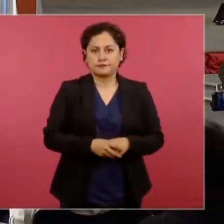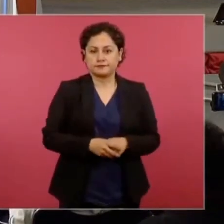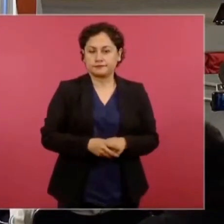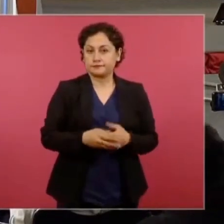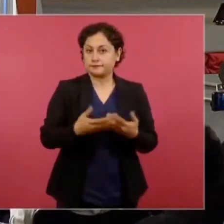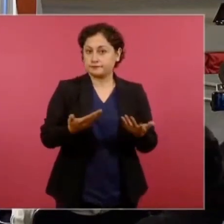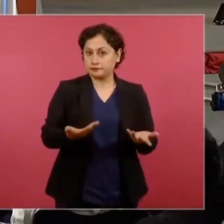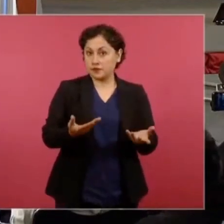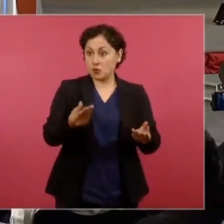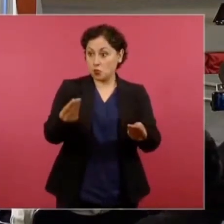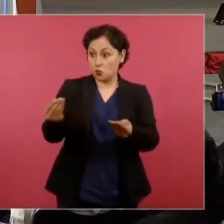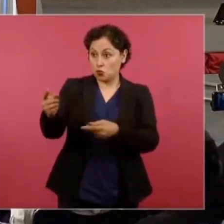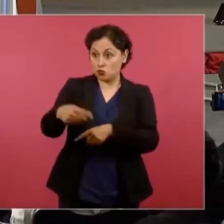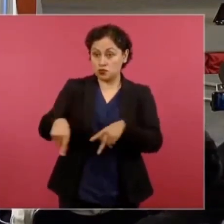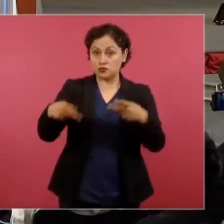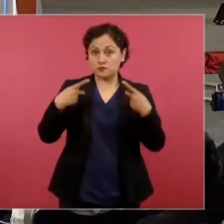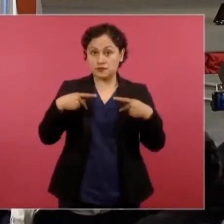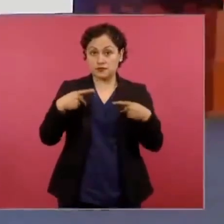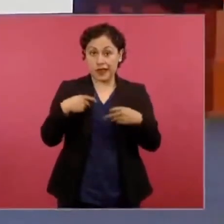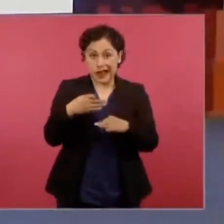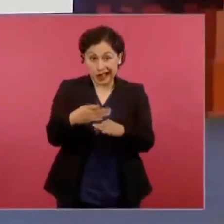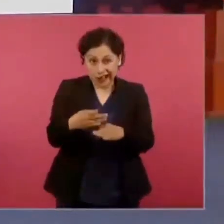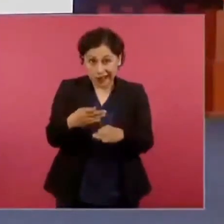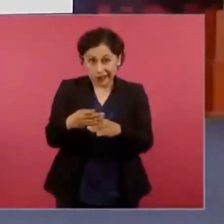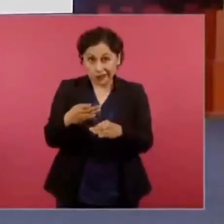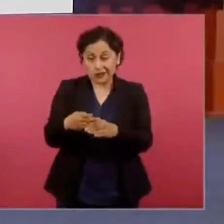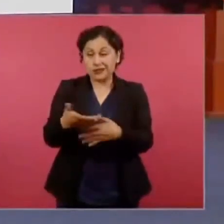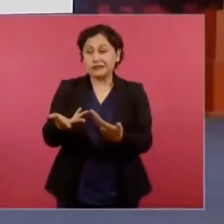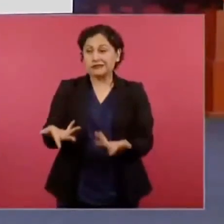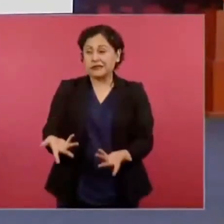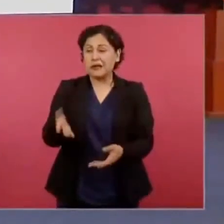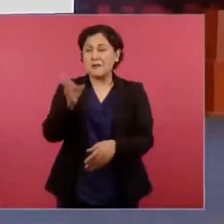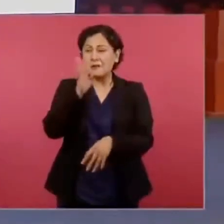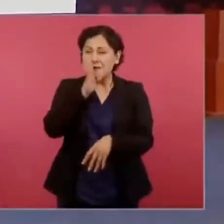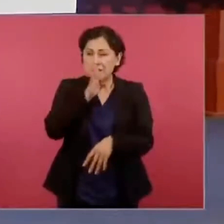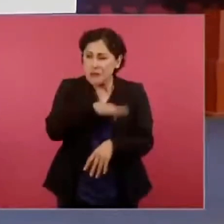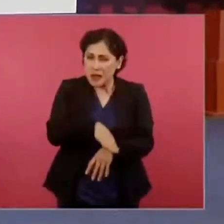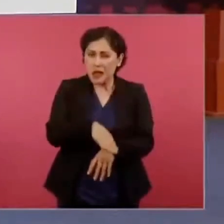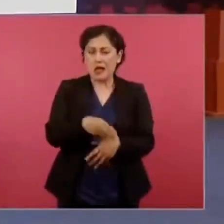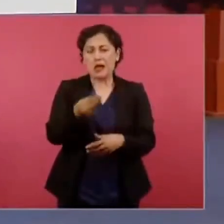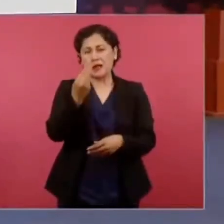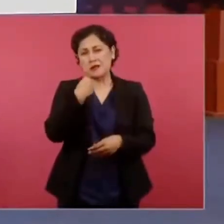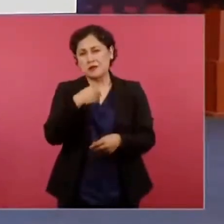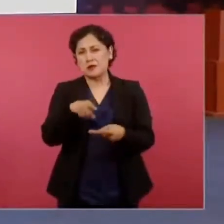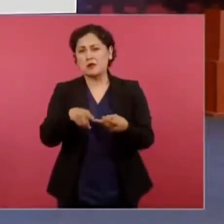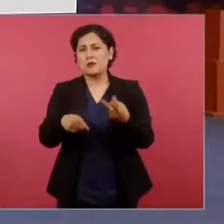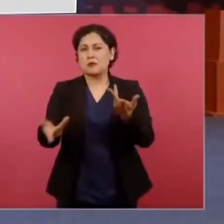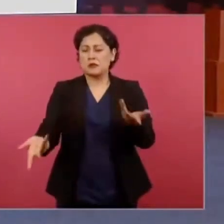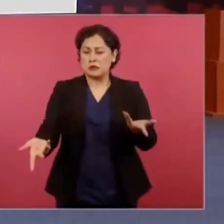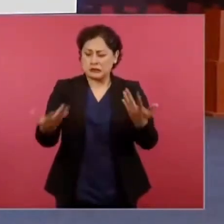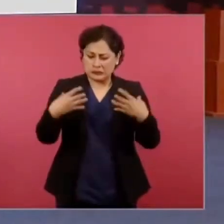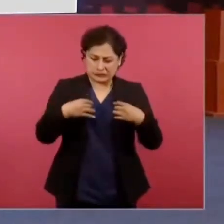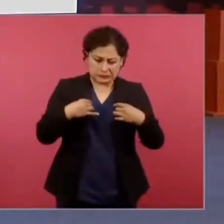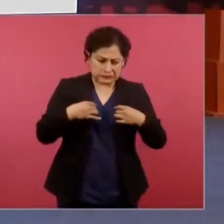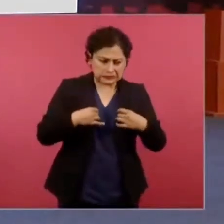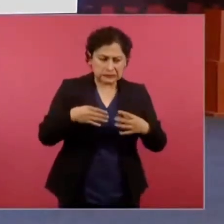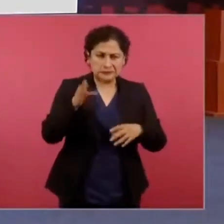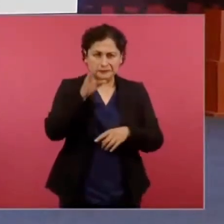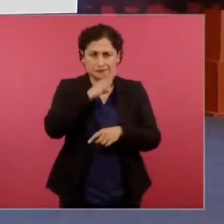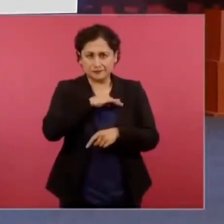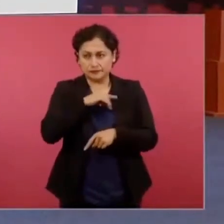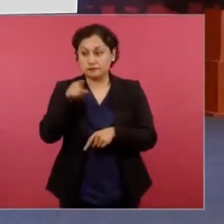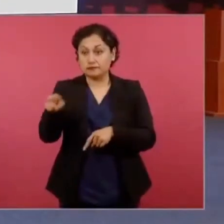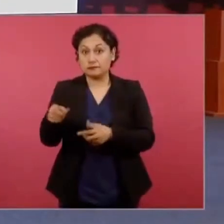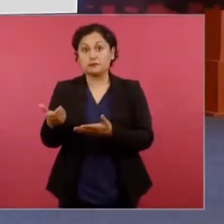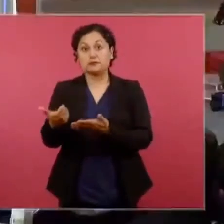hambre y la desnudez coman menos mal, usen ropa y calzado y dejen de